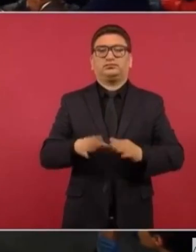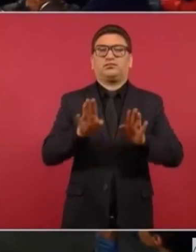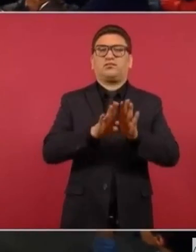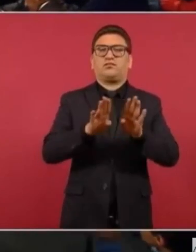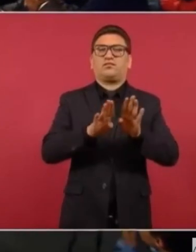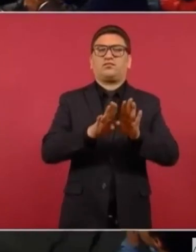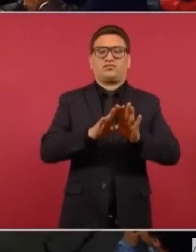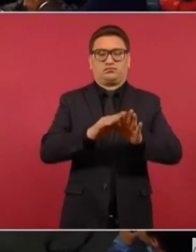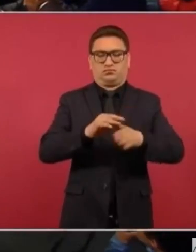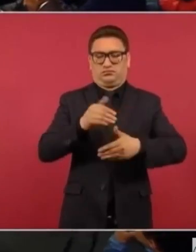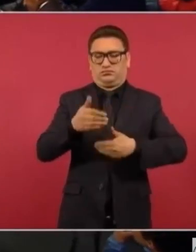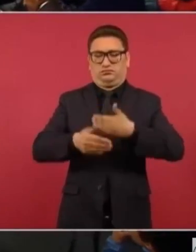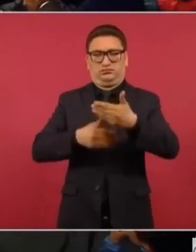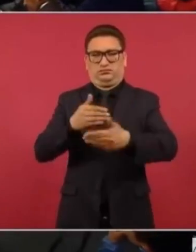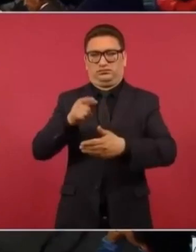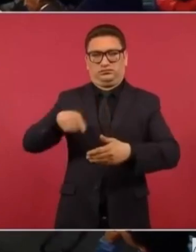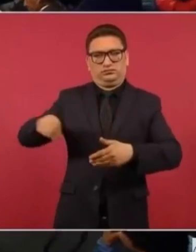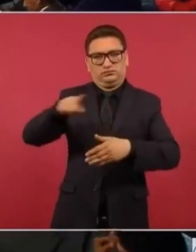van mudando